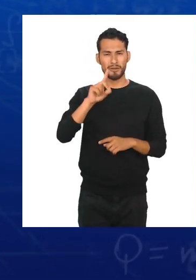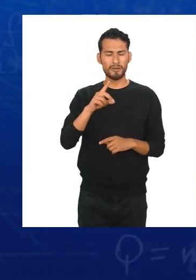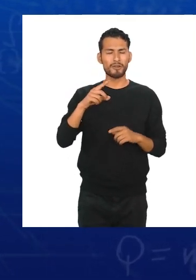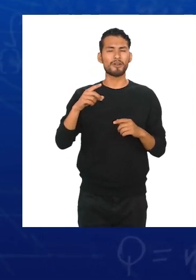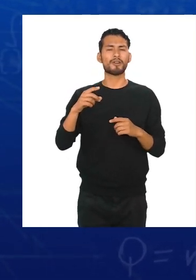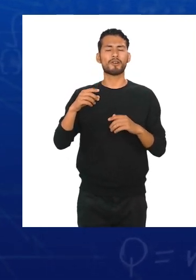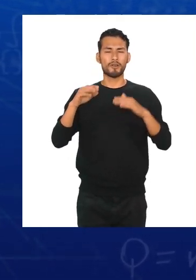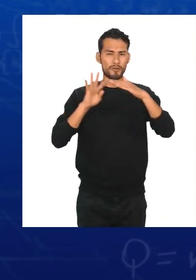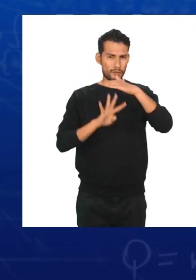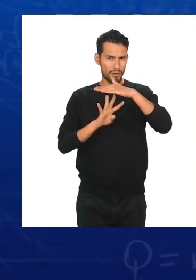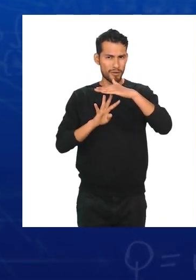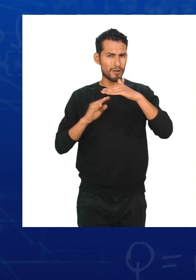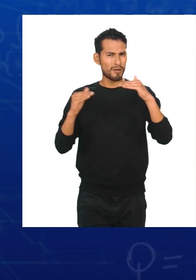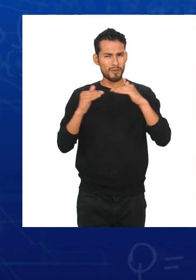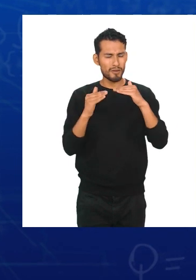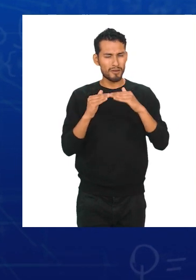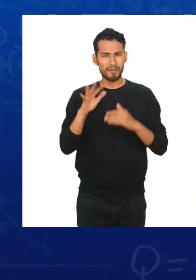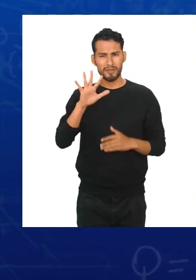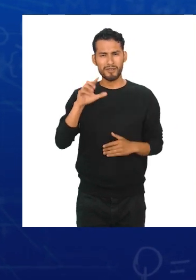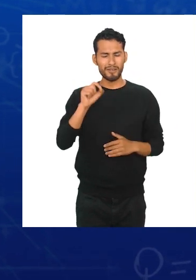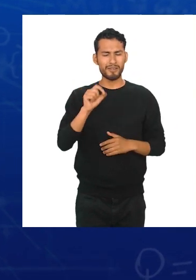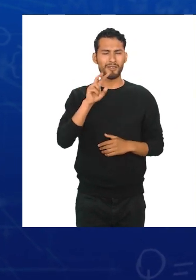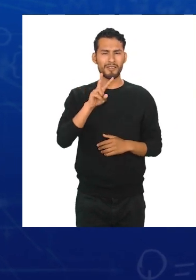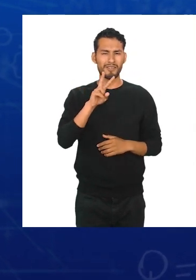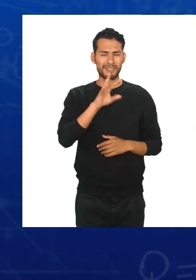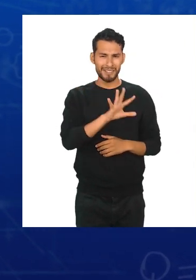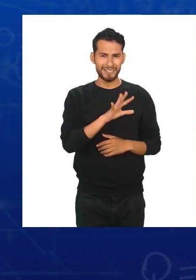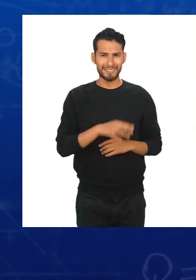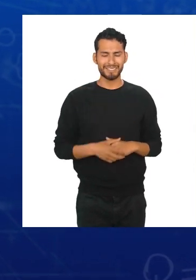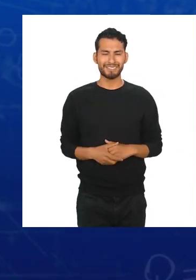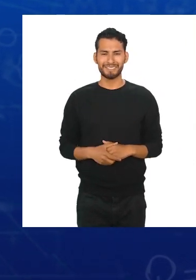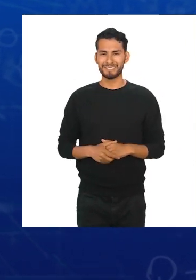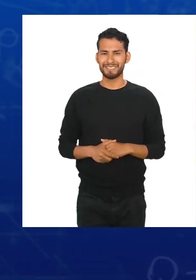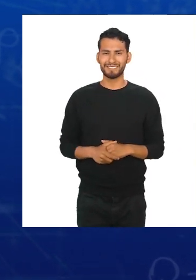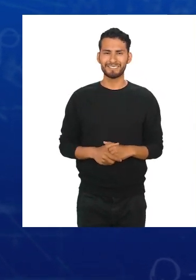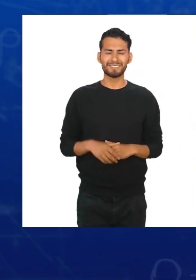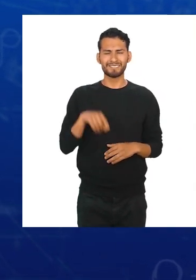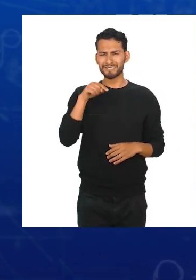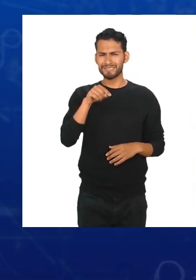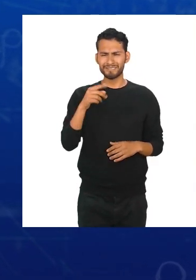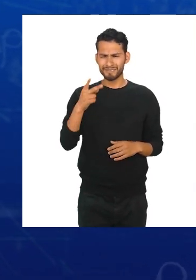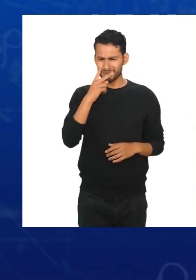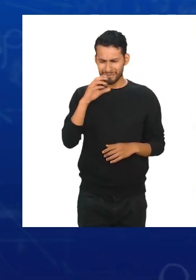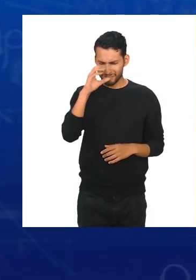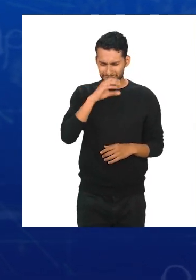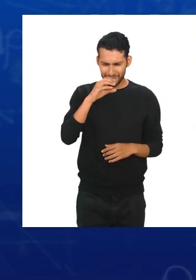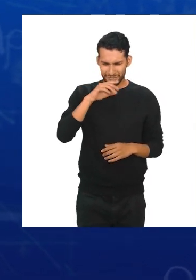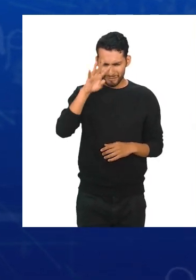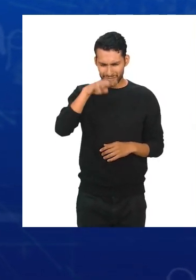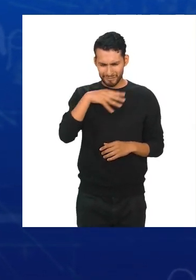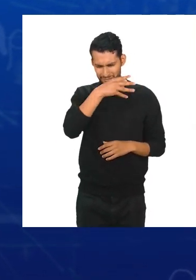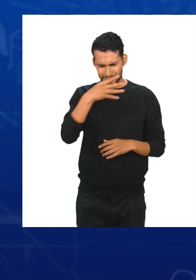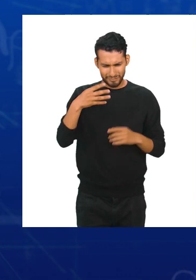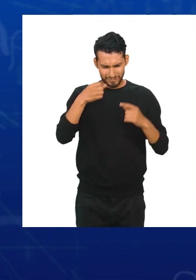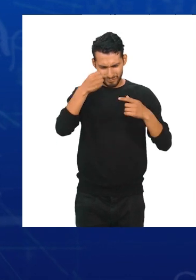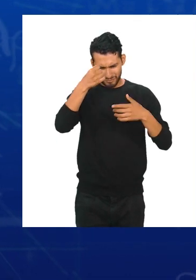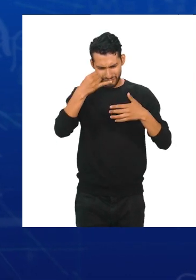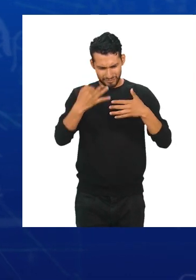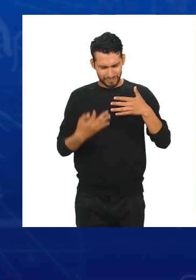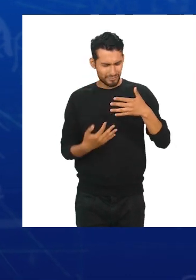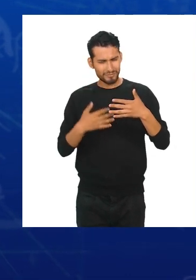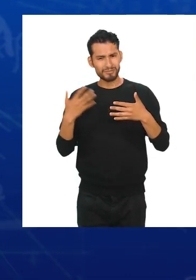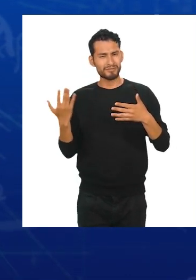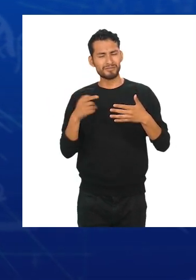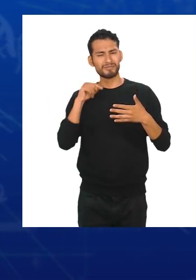por 21 sobre 4 es igual a 5,25. Buscamos en la columna de las frecuencias